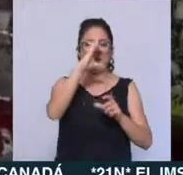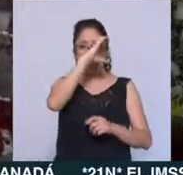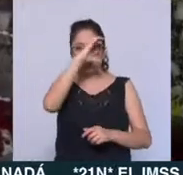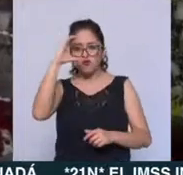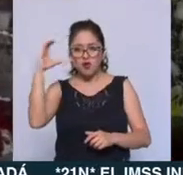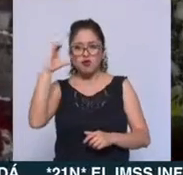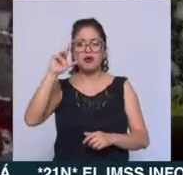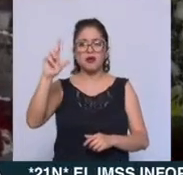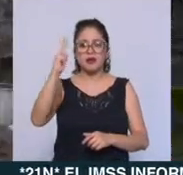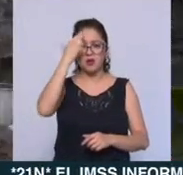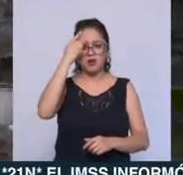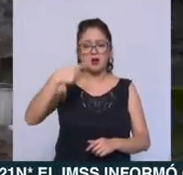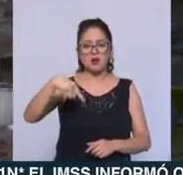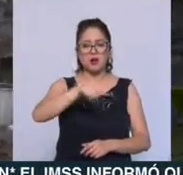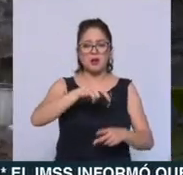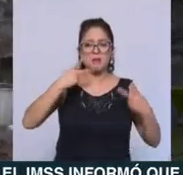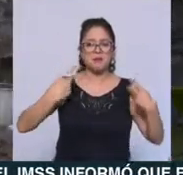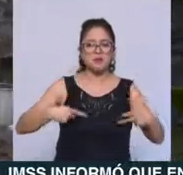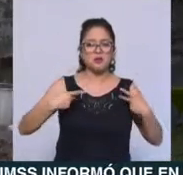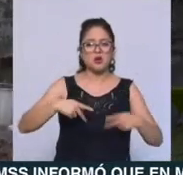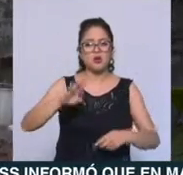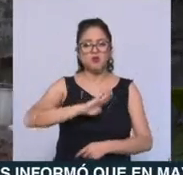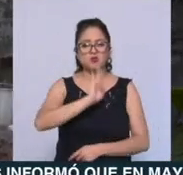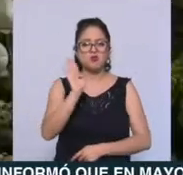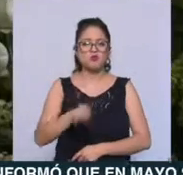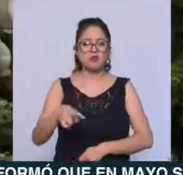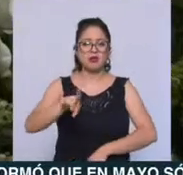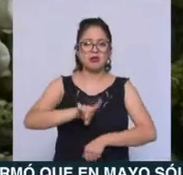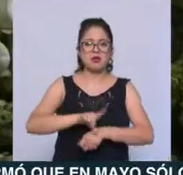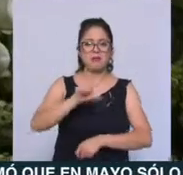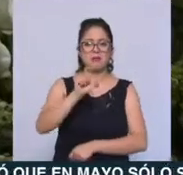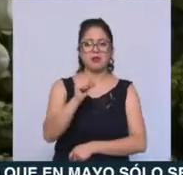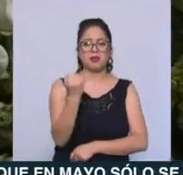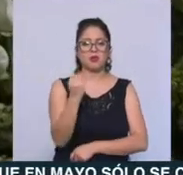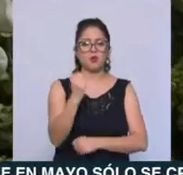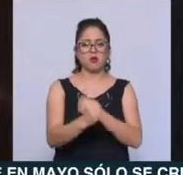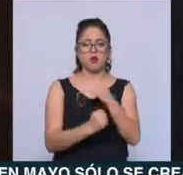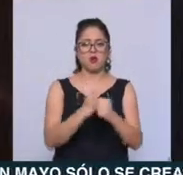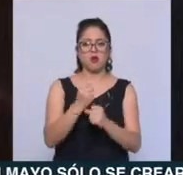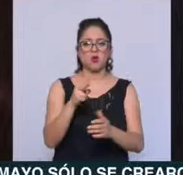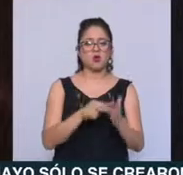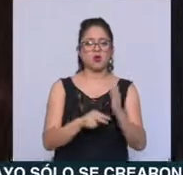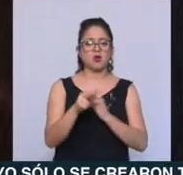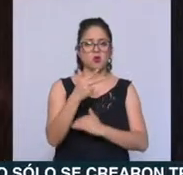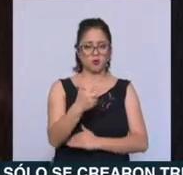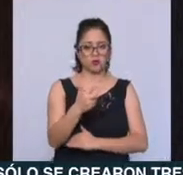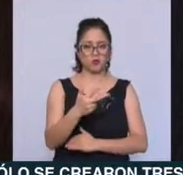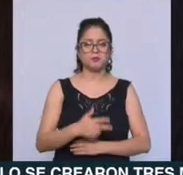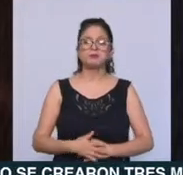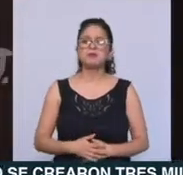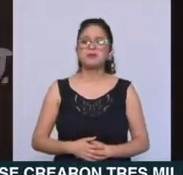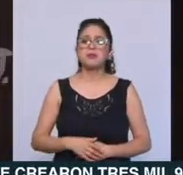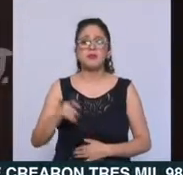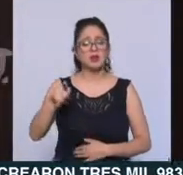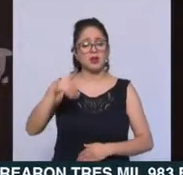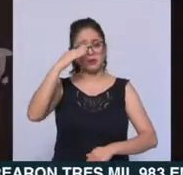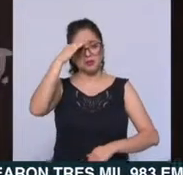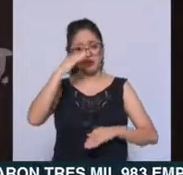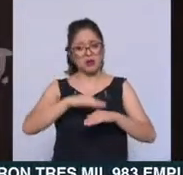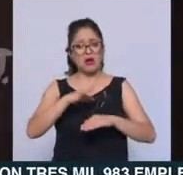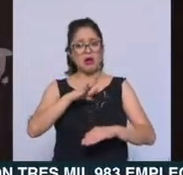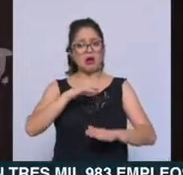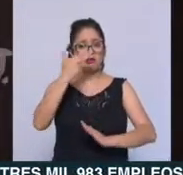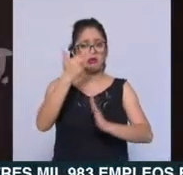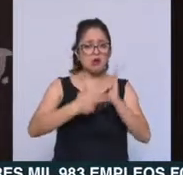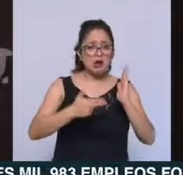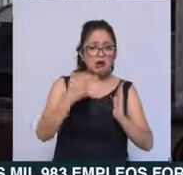fueron homenajeadas las víctimas de aquel trágico 20 de junio de 2008. Actualmente el memorial ofrece talleres,